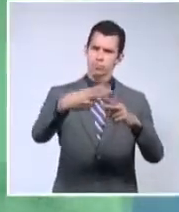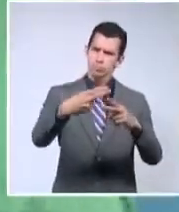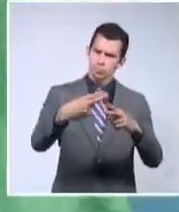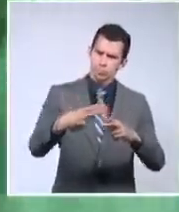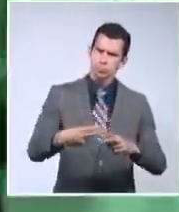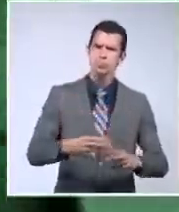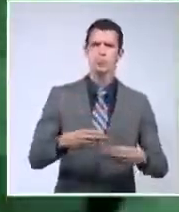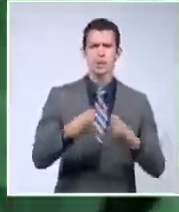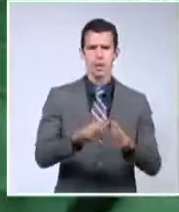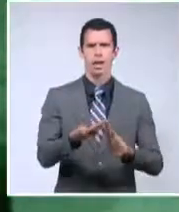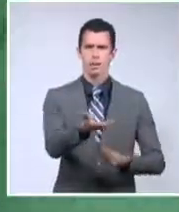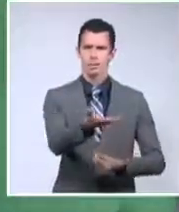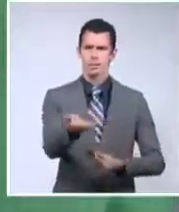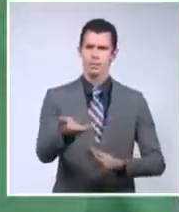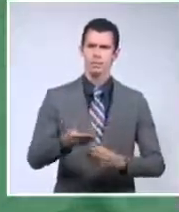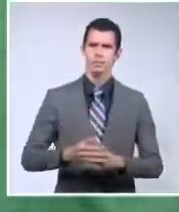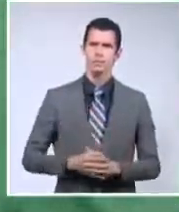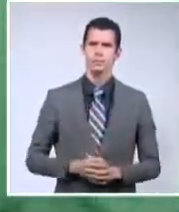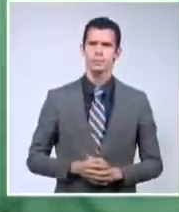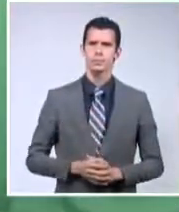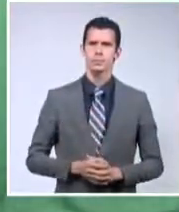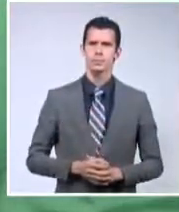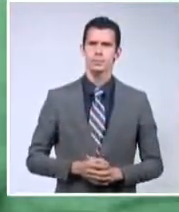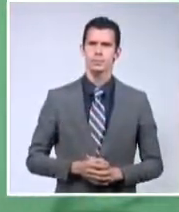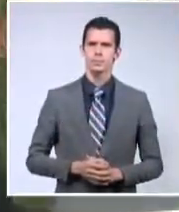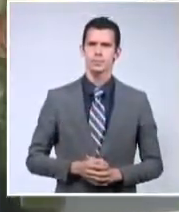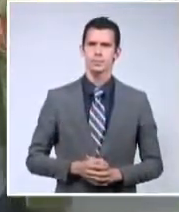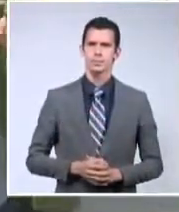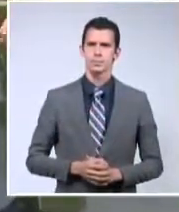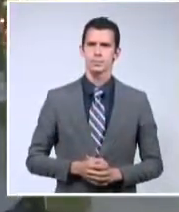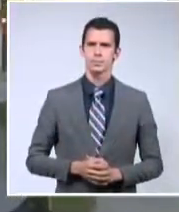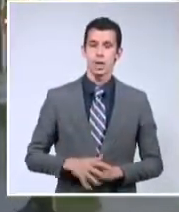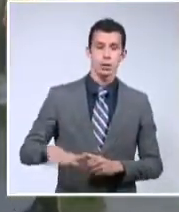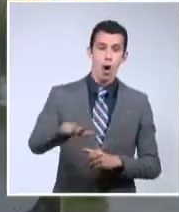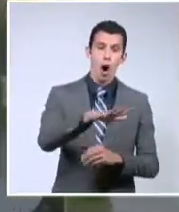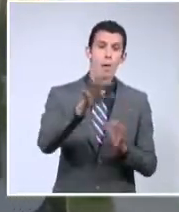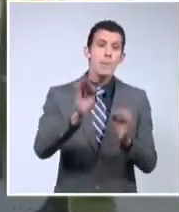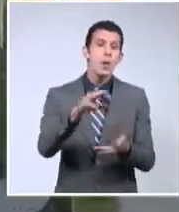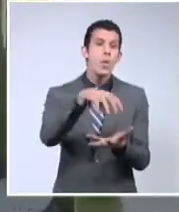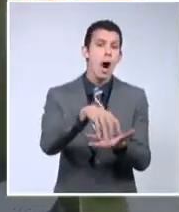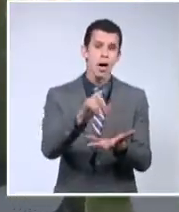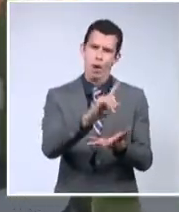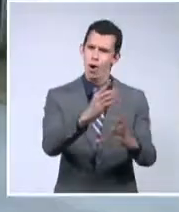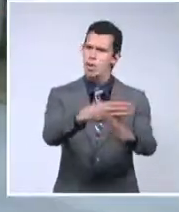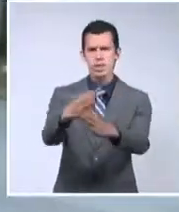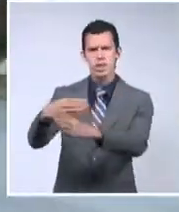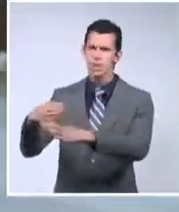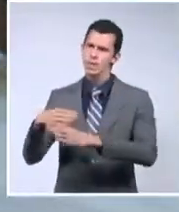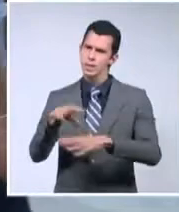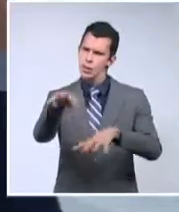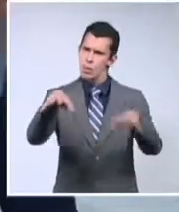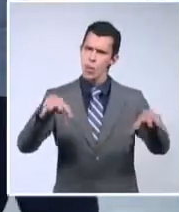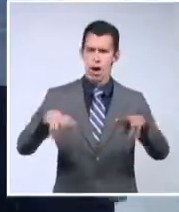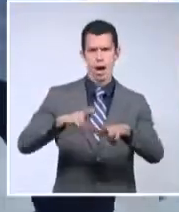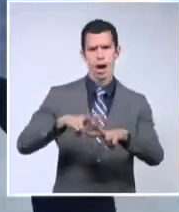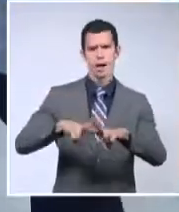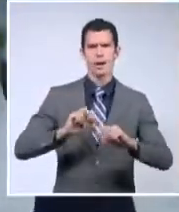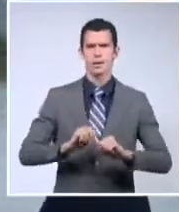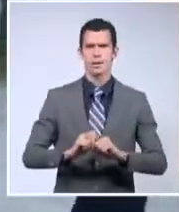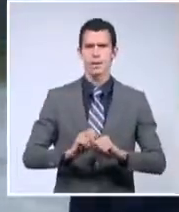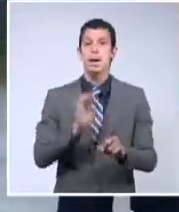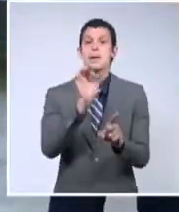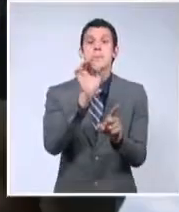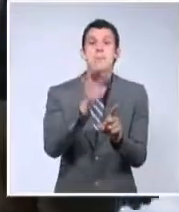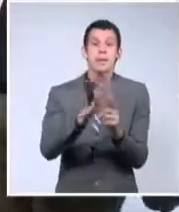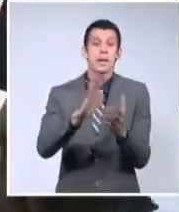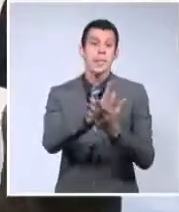Estos oficiales proceden de diferentes órganos del MININ y se encuentran cumpliendo con esta honrosa tarea desde inicios de la pandemia,